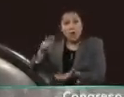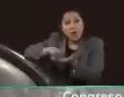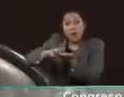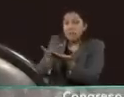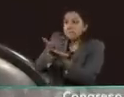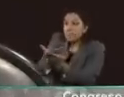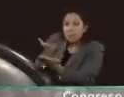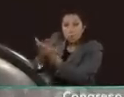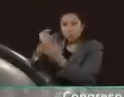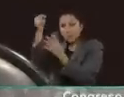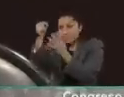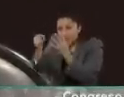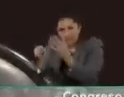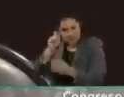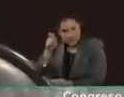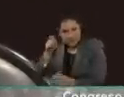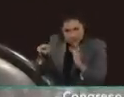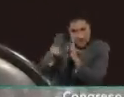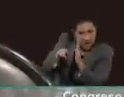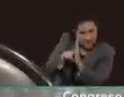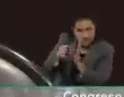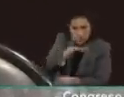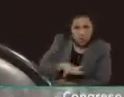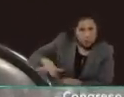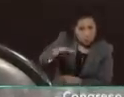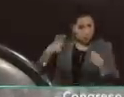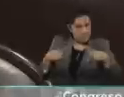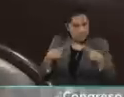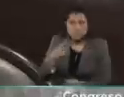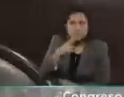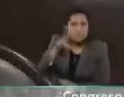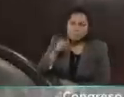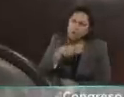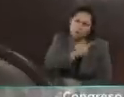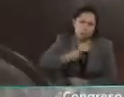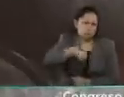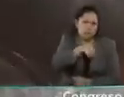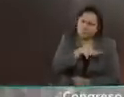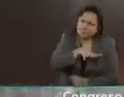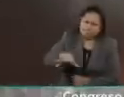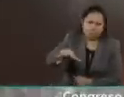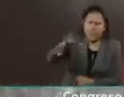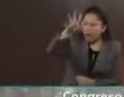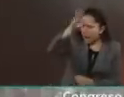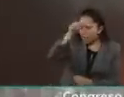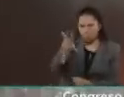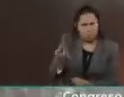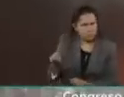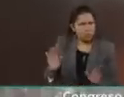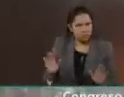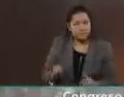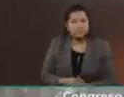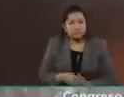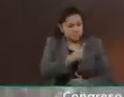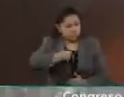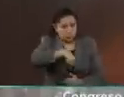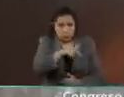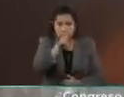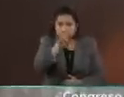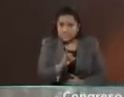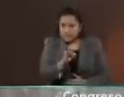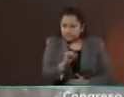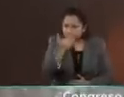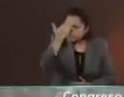que consideremos que afectan a la sociedad. En el PRI vemos con la mayor seriedad la vida parlamentaria, porque